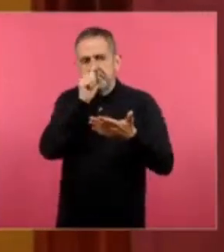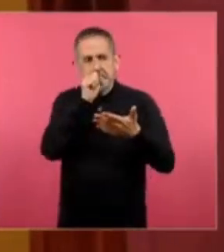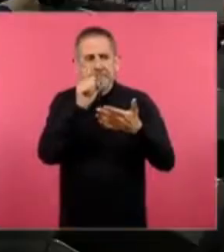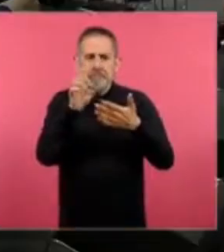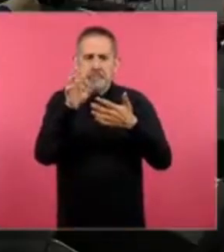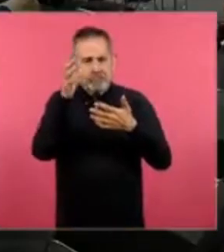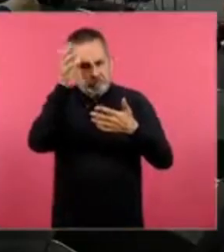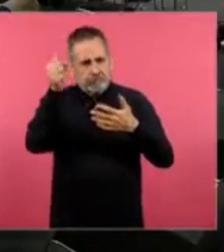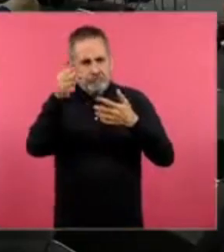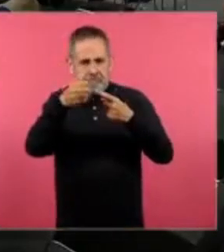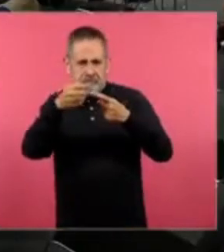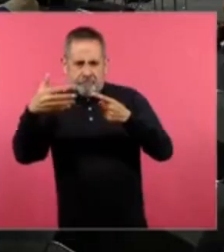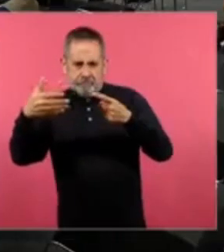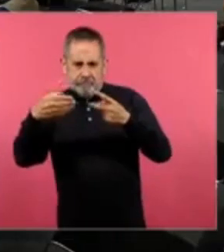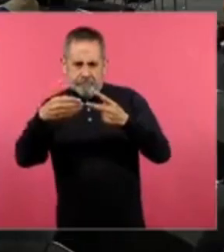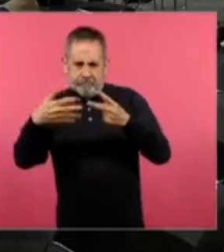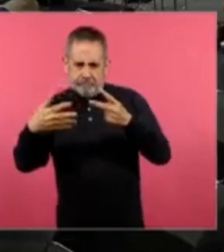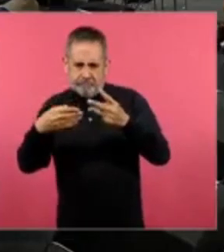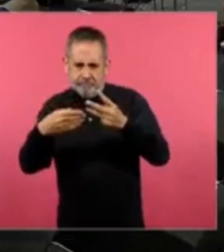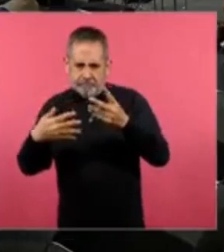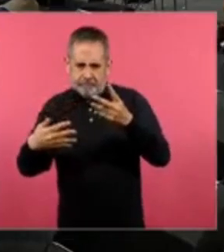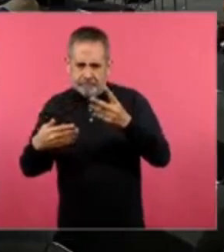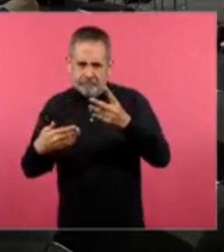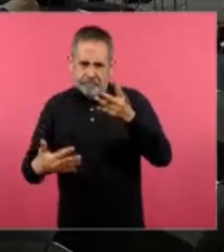¿no? La siguiente.